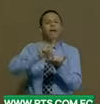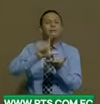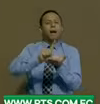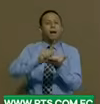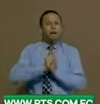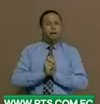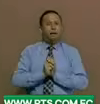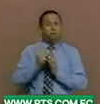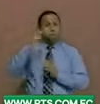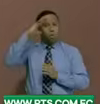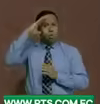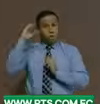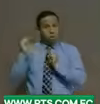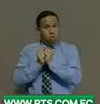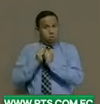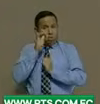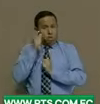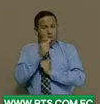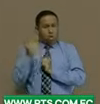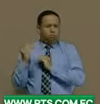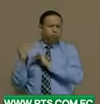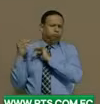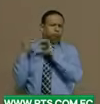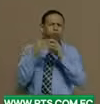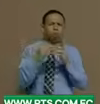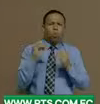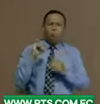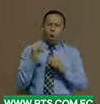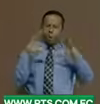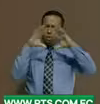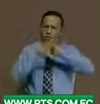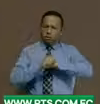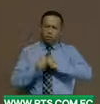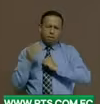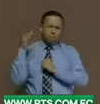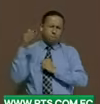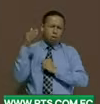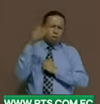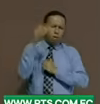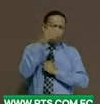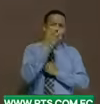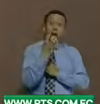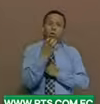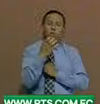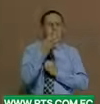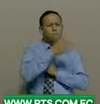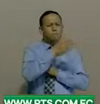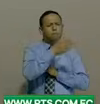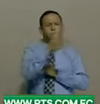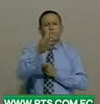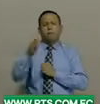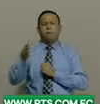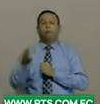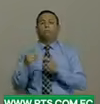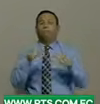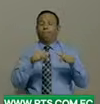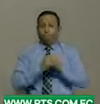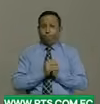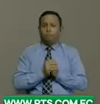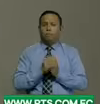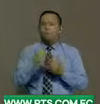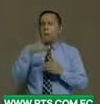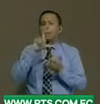realizó junto con el Ministerio Público durante la madrugada del jueves en 14 lugares de ese país, la mayoría de ellos en